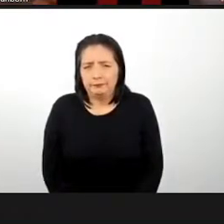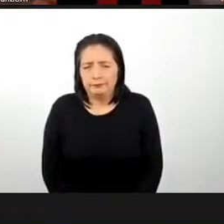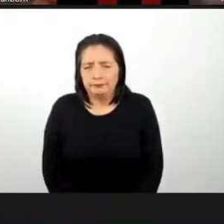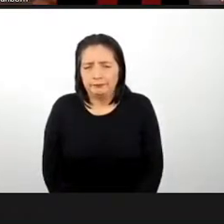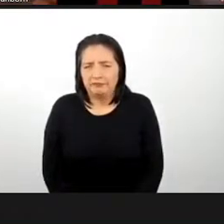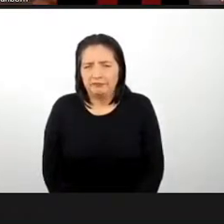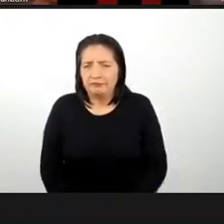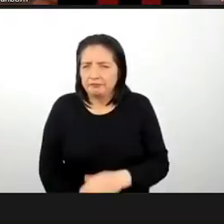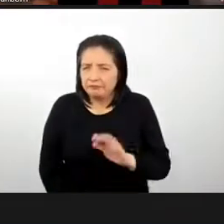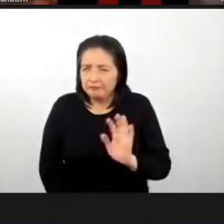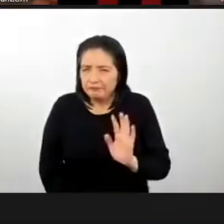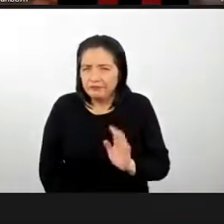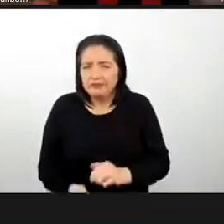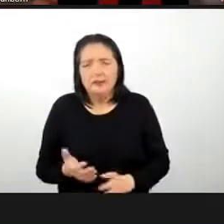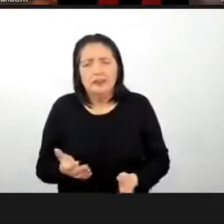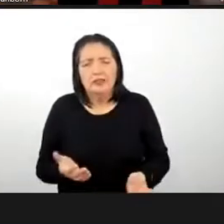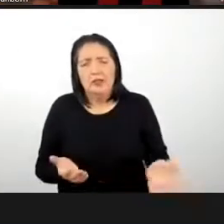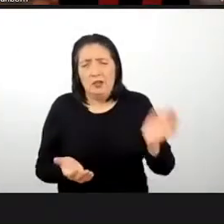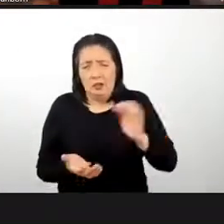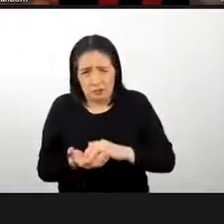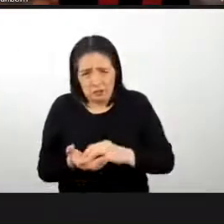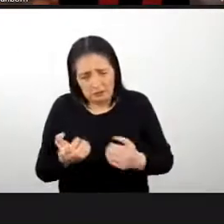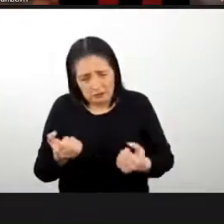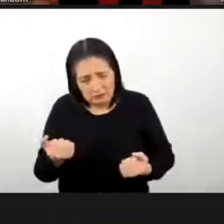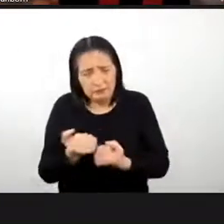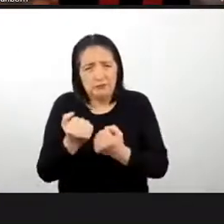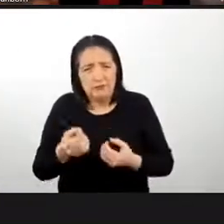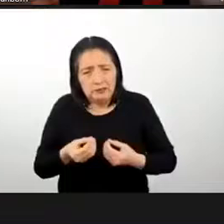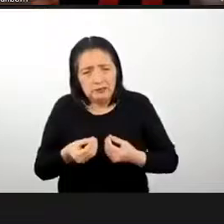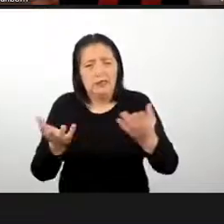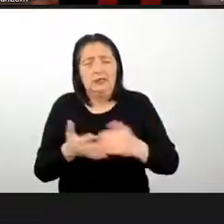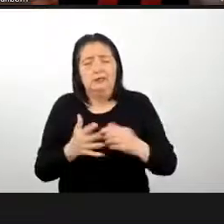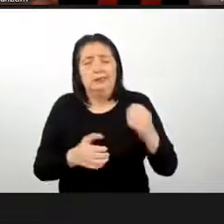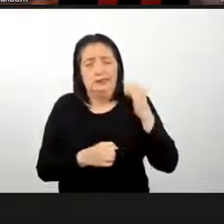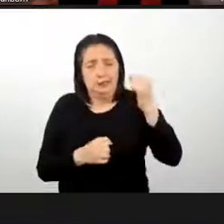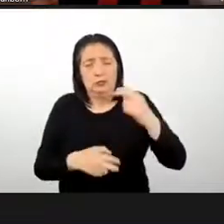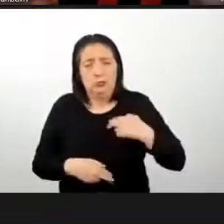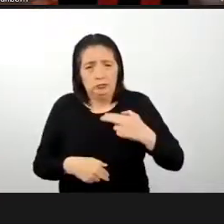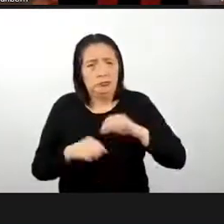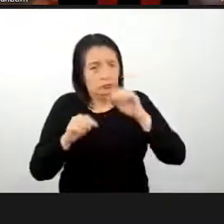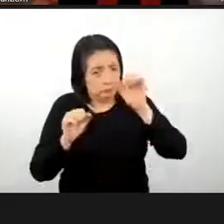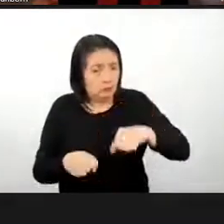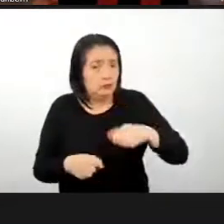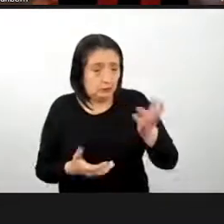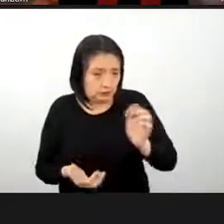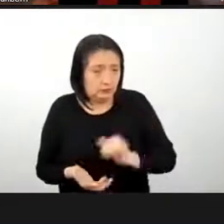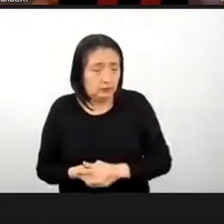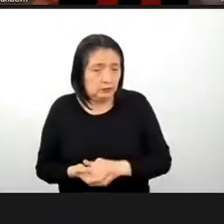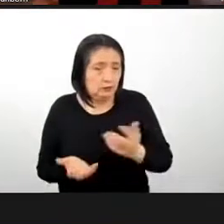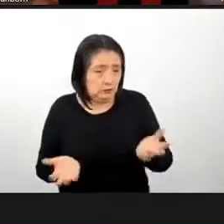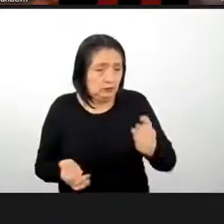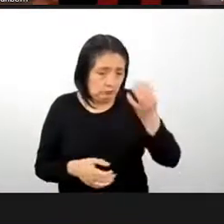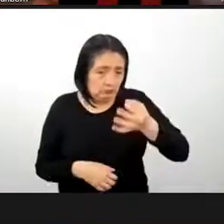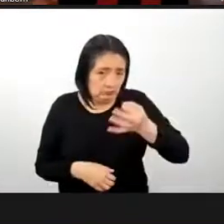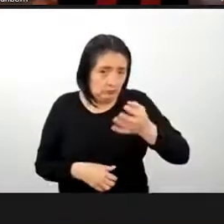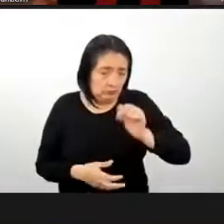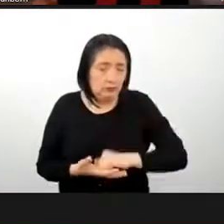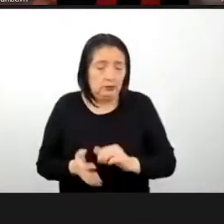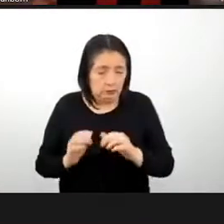Si hay que relanzar los derechos humanos, evidentemente, esto es, por supuesto, la institucionalidad, por